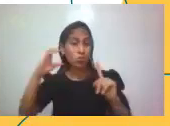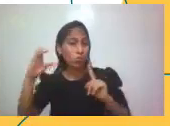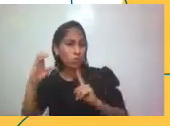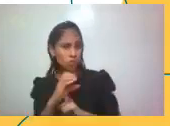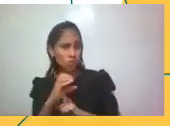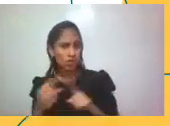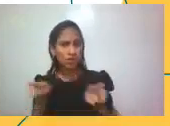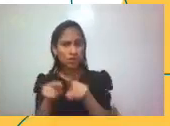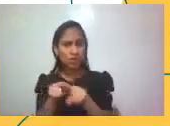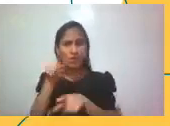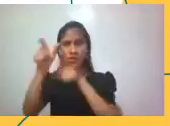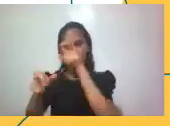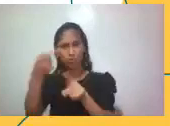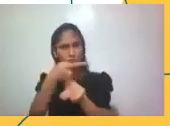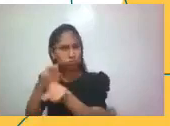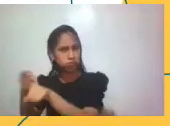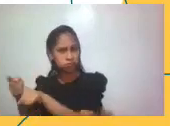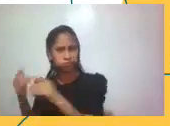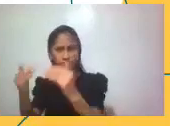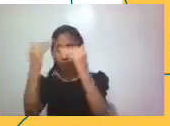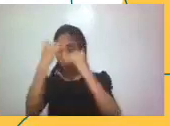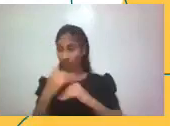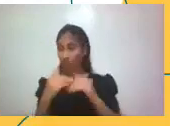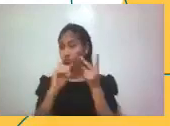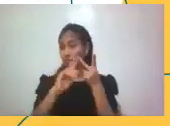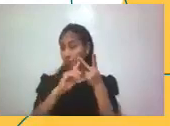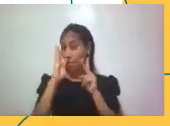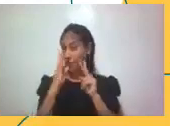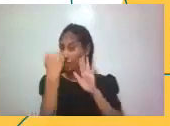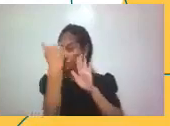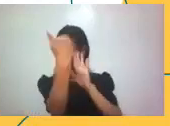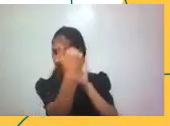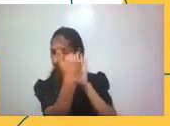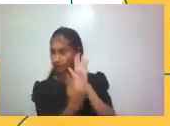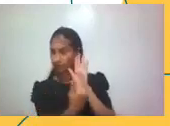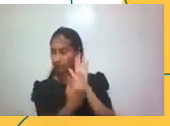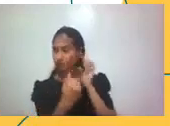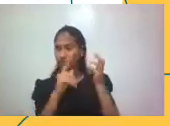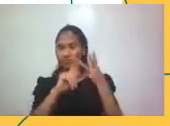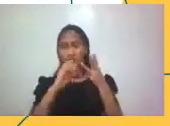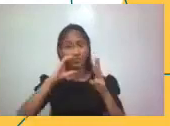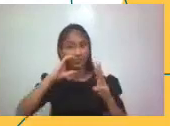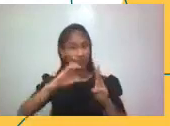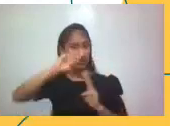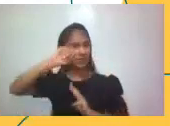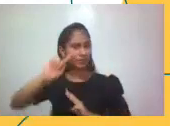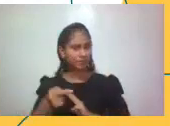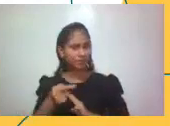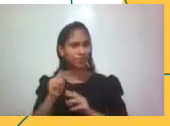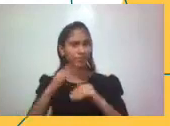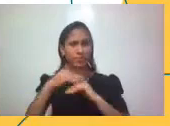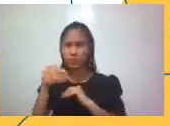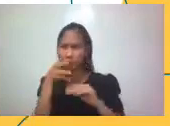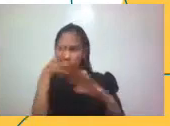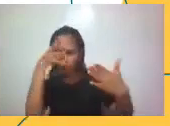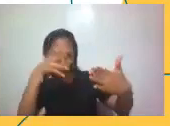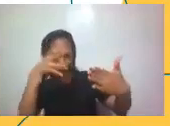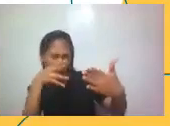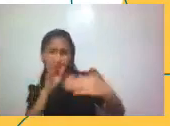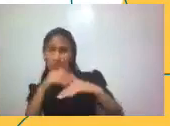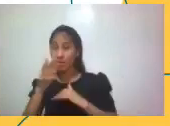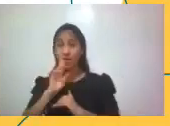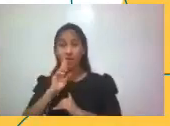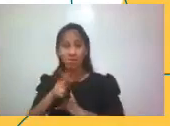e interculturalidad, C, interterritorial e igualdad? Daremos la respuesta correcta al